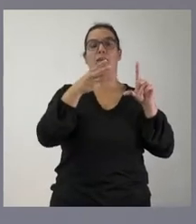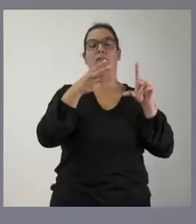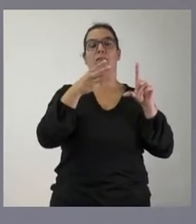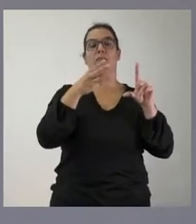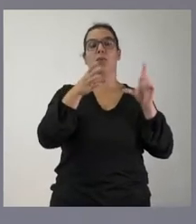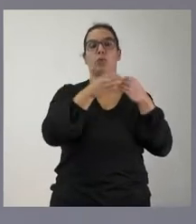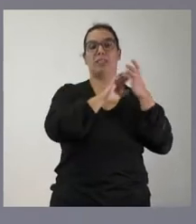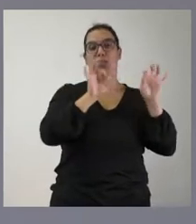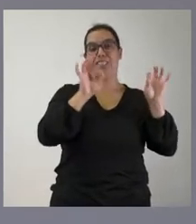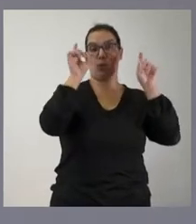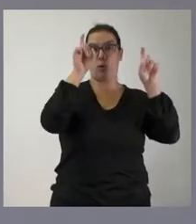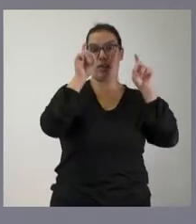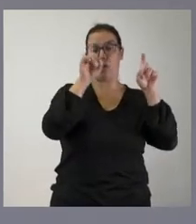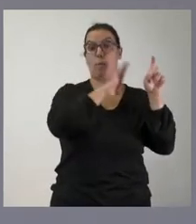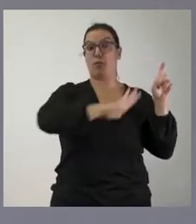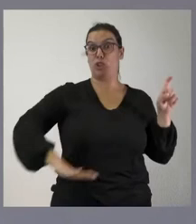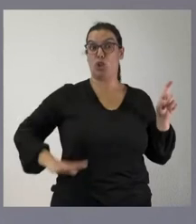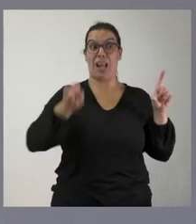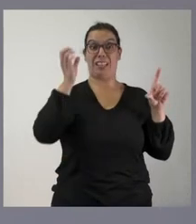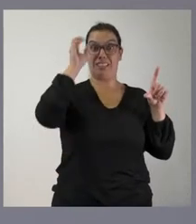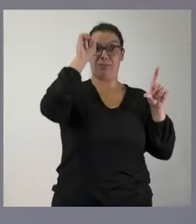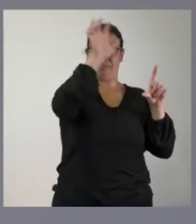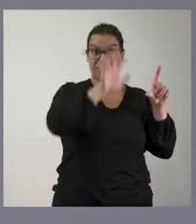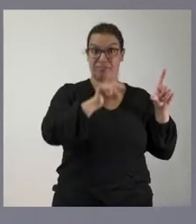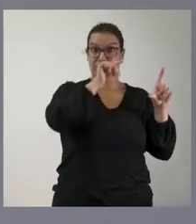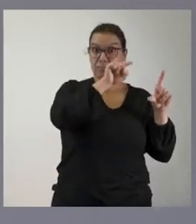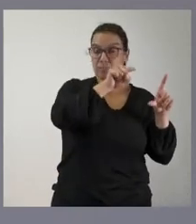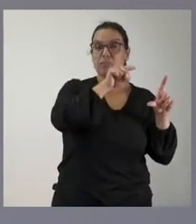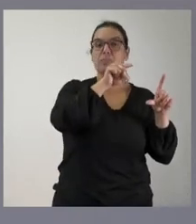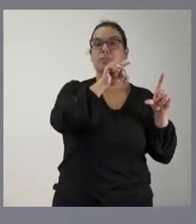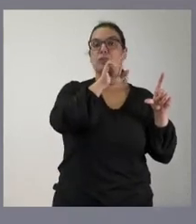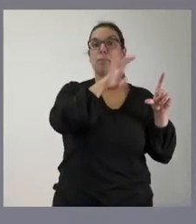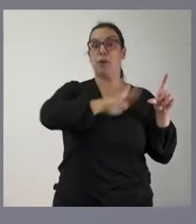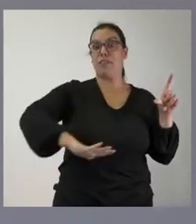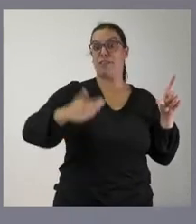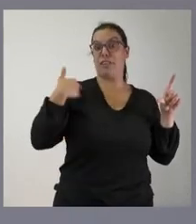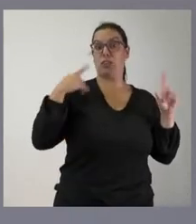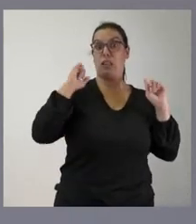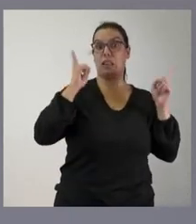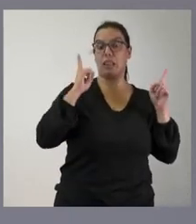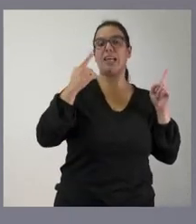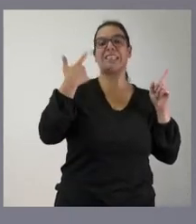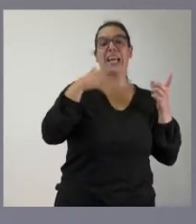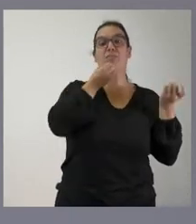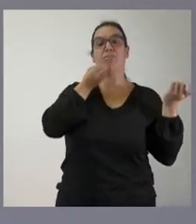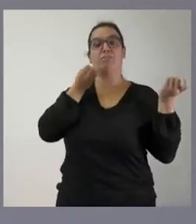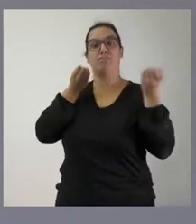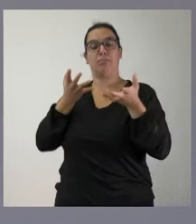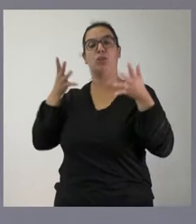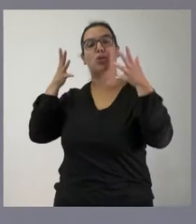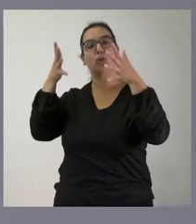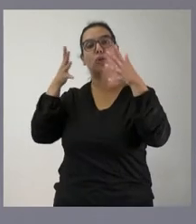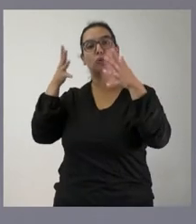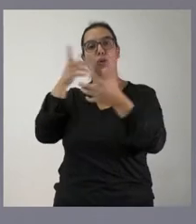con carácter provisional y que al haber sido ya informados por parte del Consejo